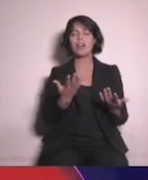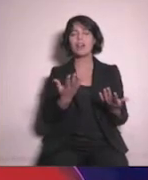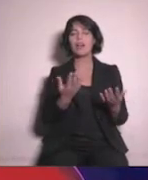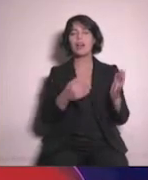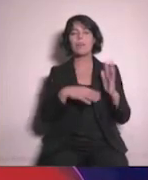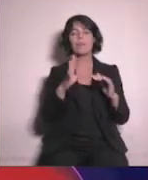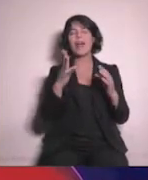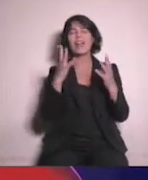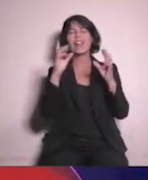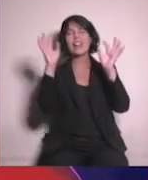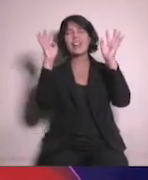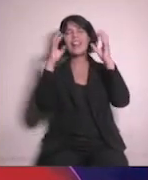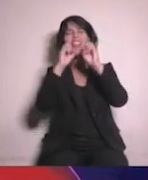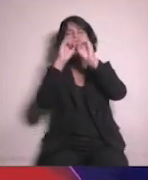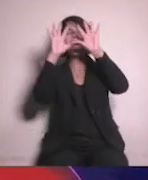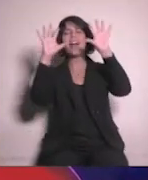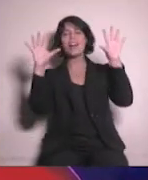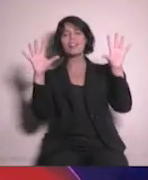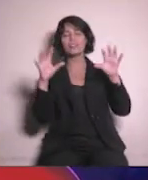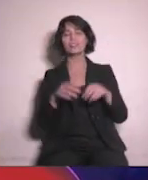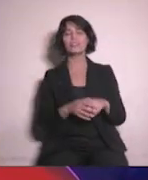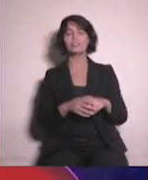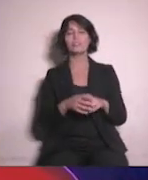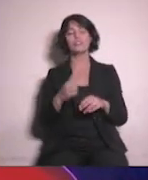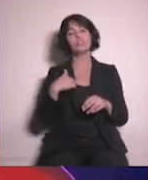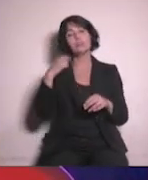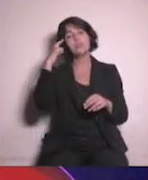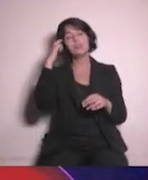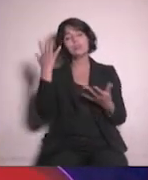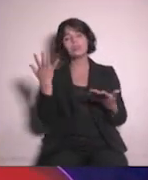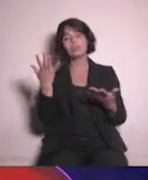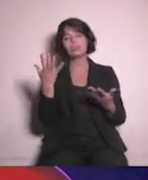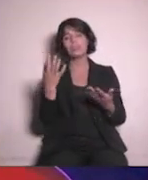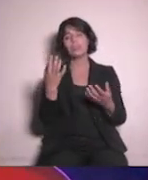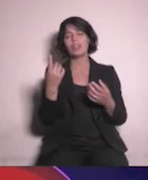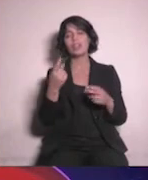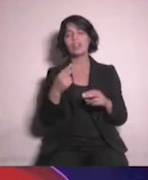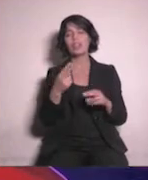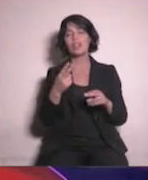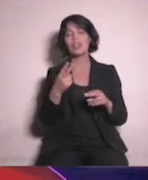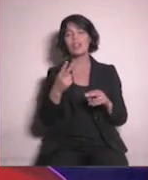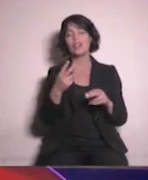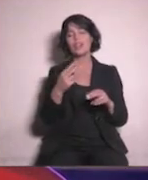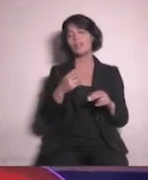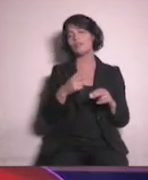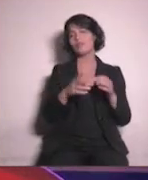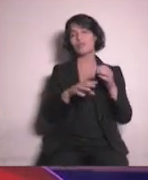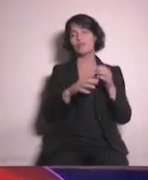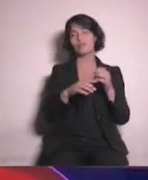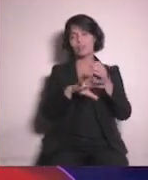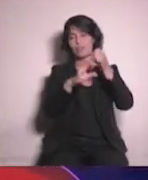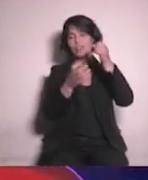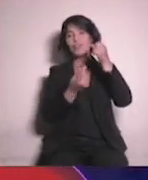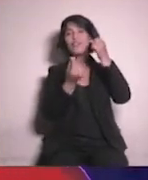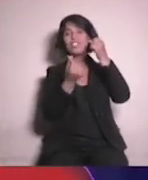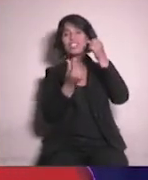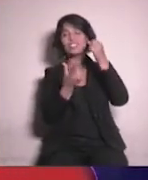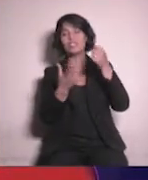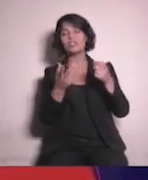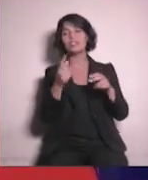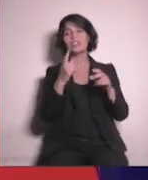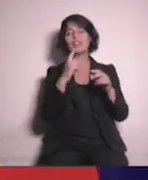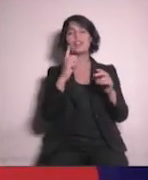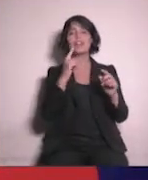más transparente, yo creo, en el sector financiero que la publicación de cada uno de los activos que nosotros